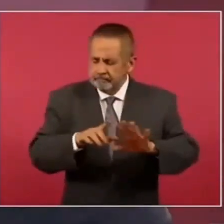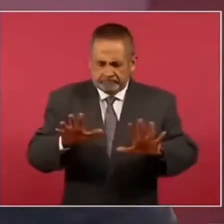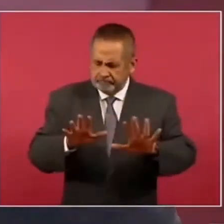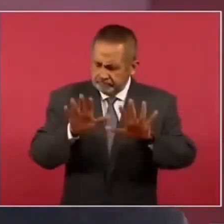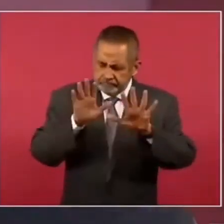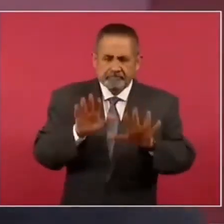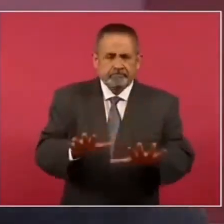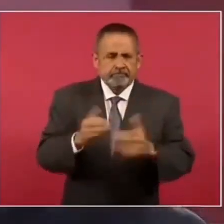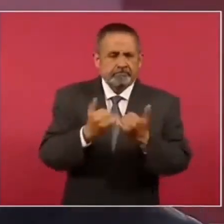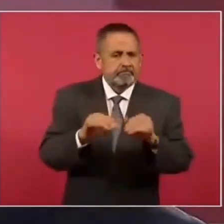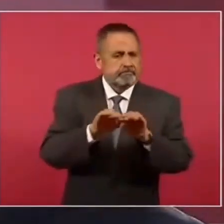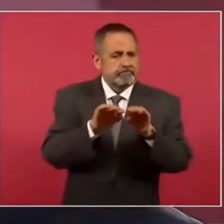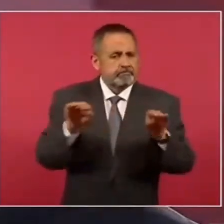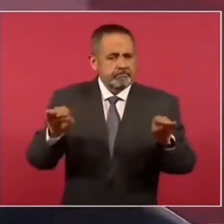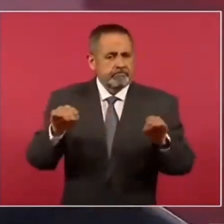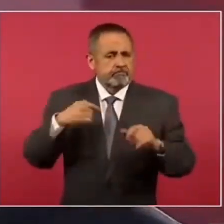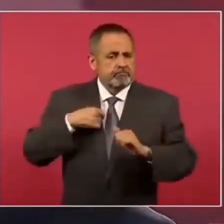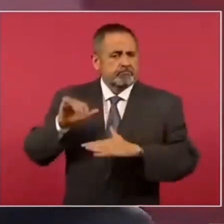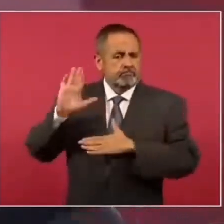de la luz,